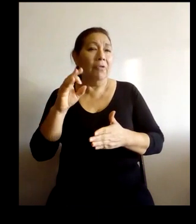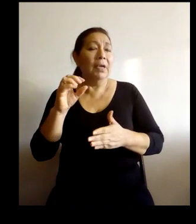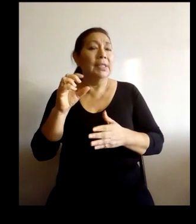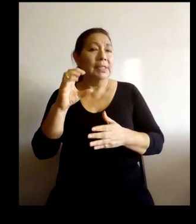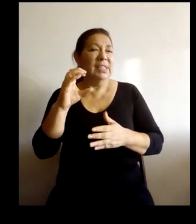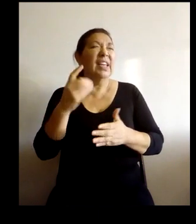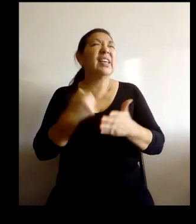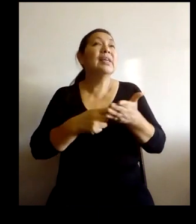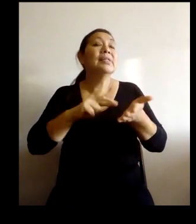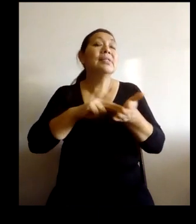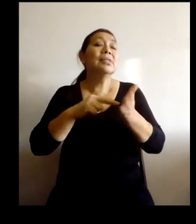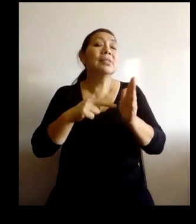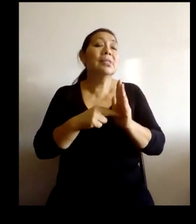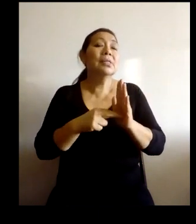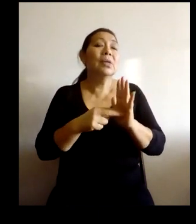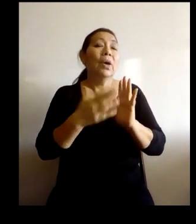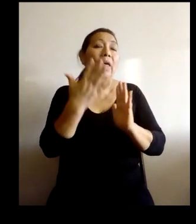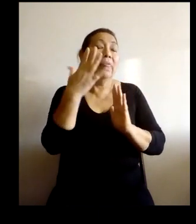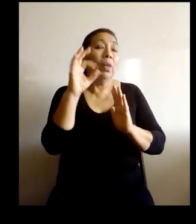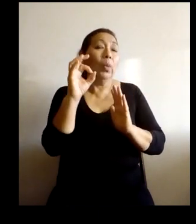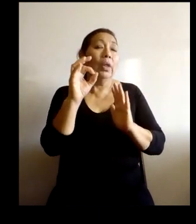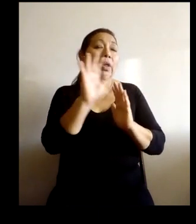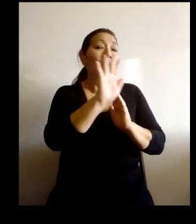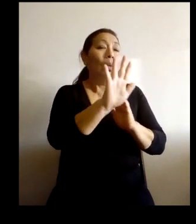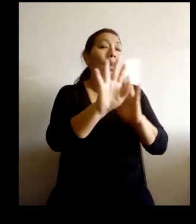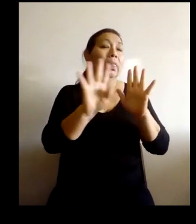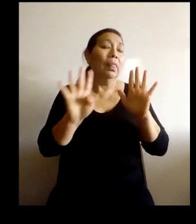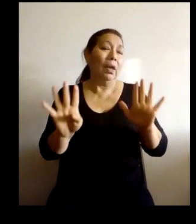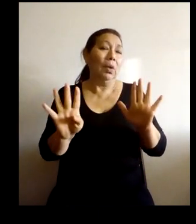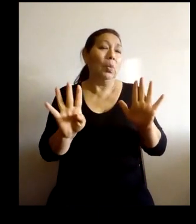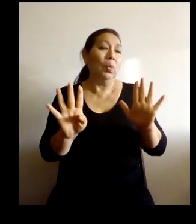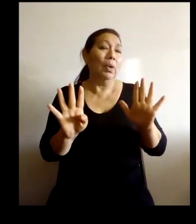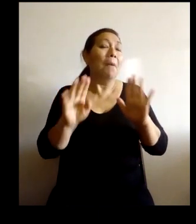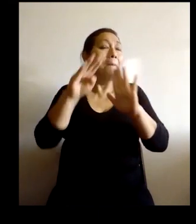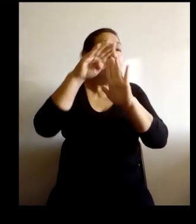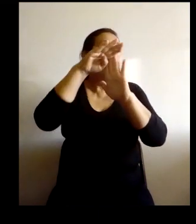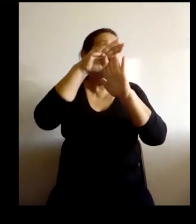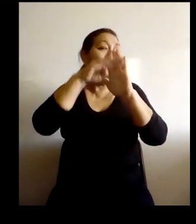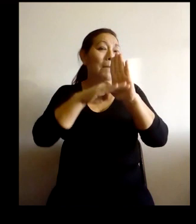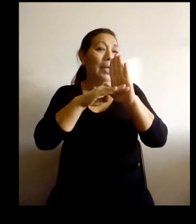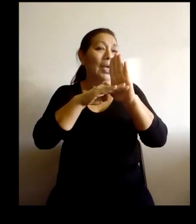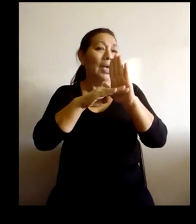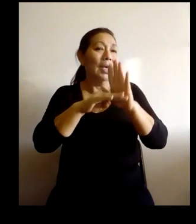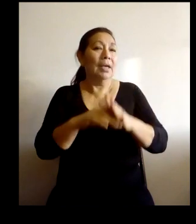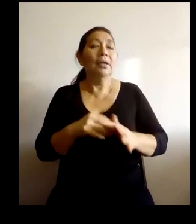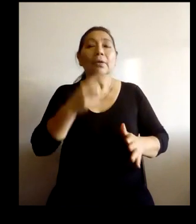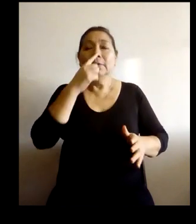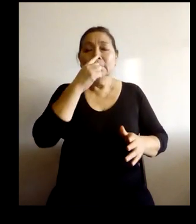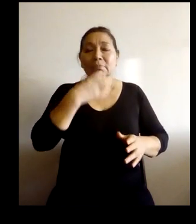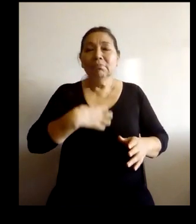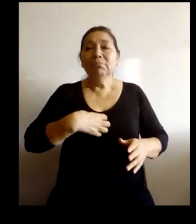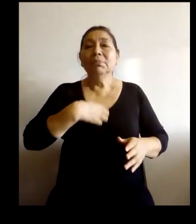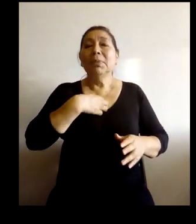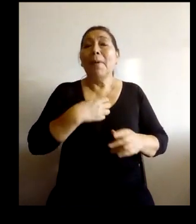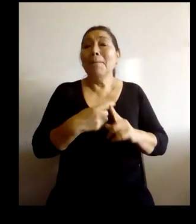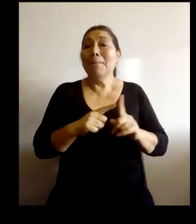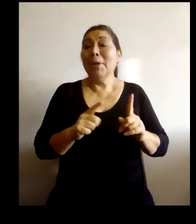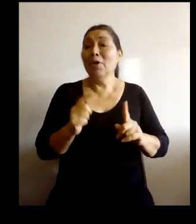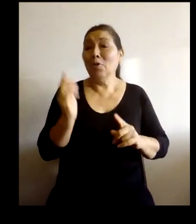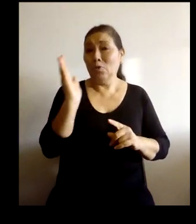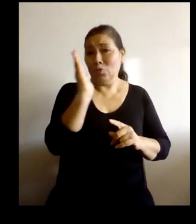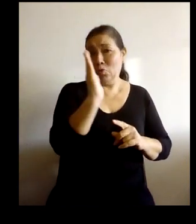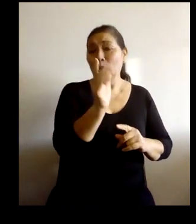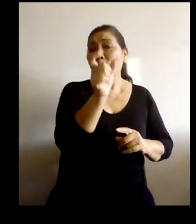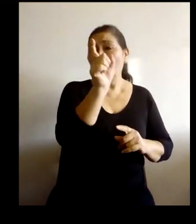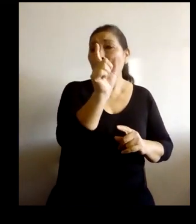voy a explicar ahorita qué es eso, entre 50 y 59, es decir, bastante disminuida una capacidad de respiración. Pero la